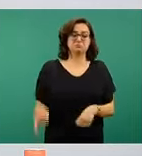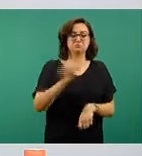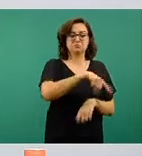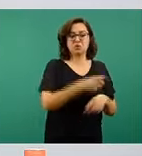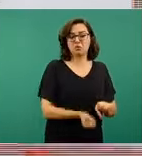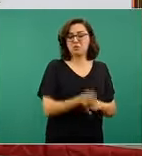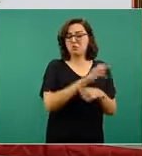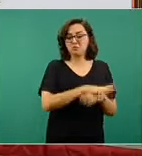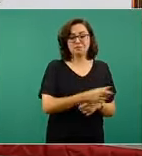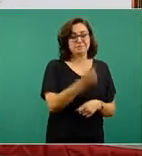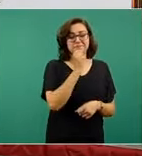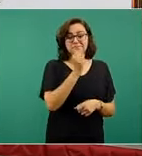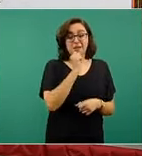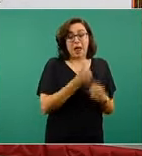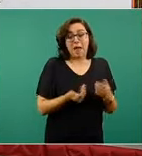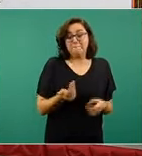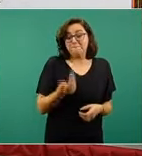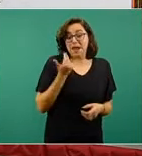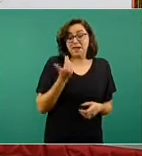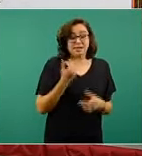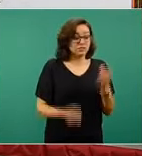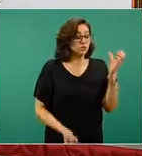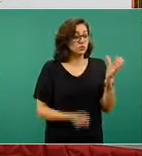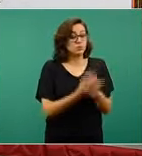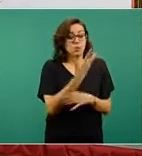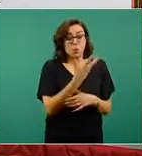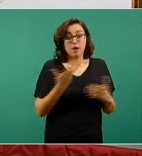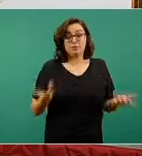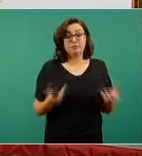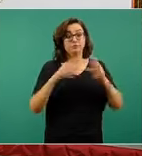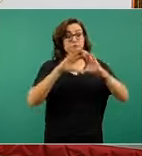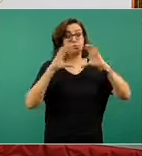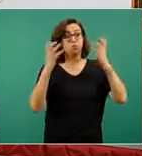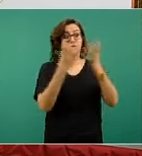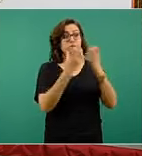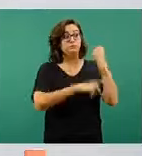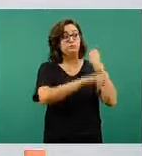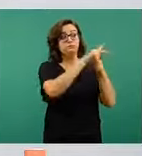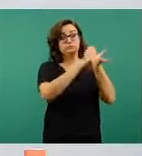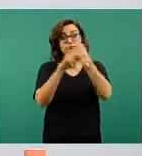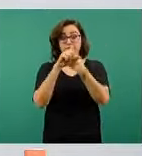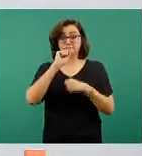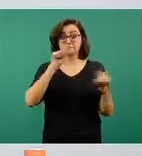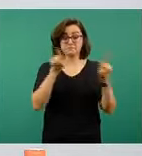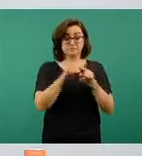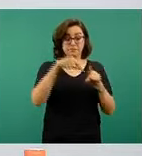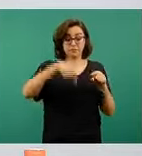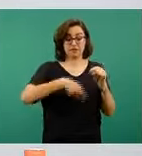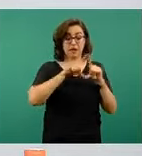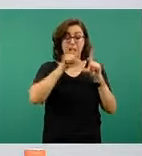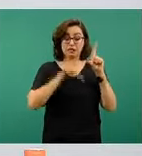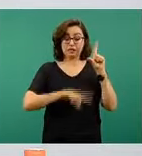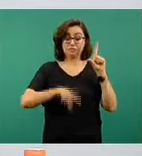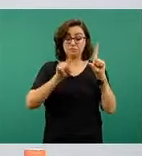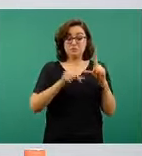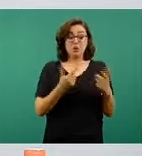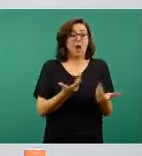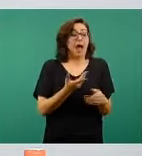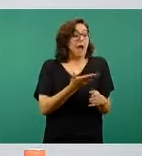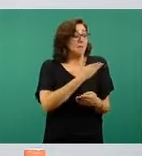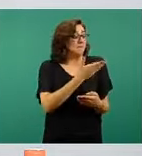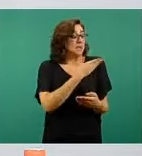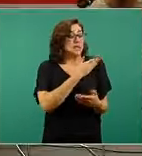contra el virus SARS-CoV-2. Recordemos que prácticamente todos los países, incluido México, son solo algunos meses